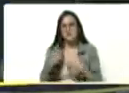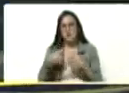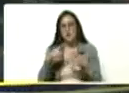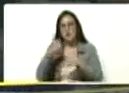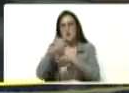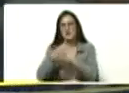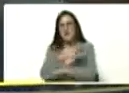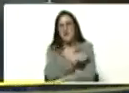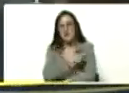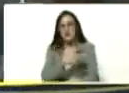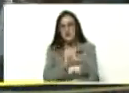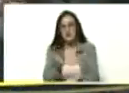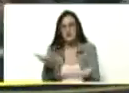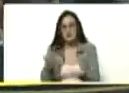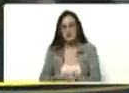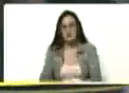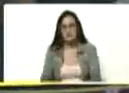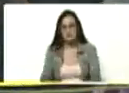de delegaciones.